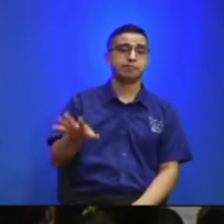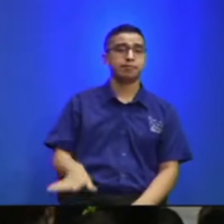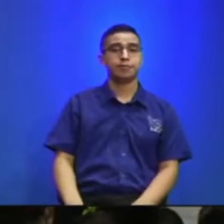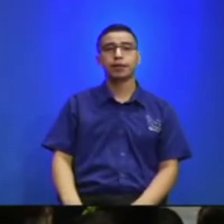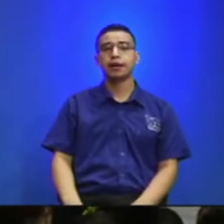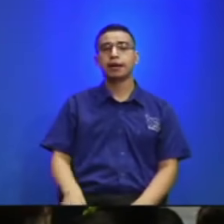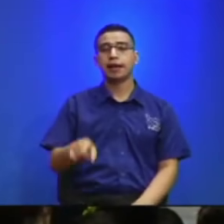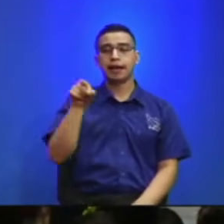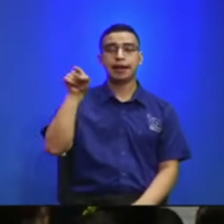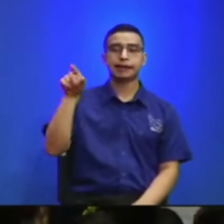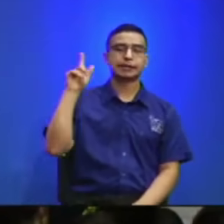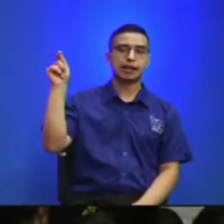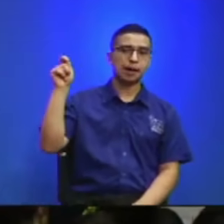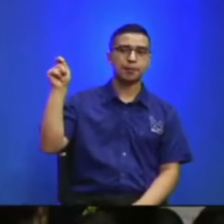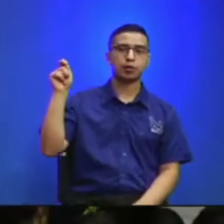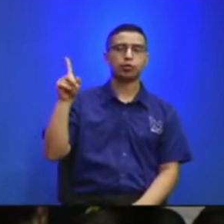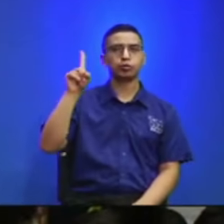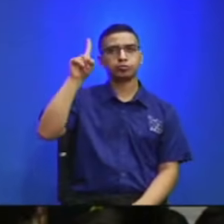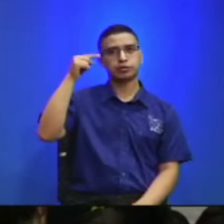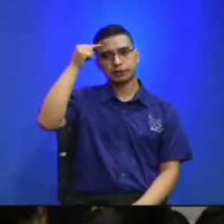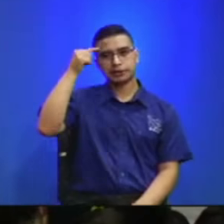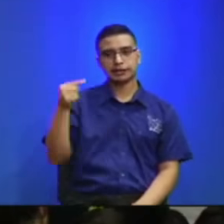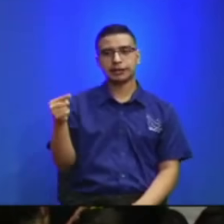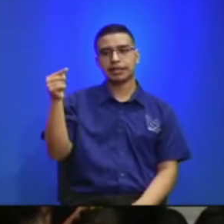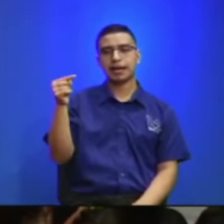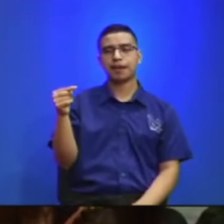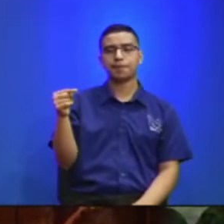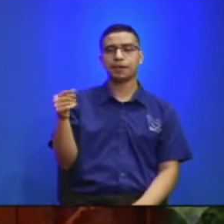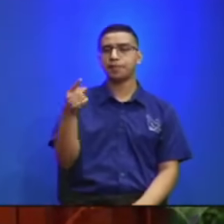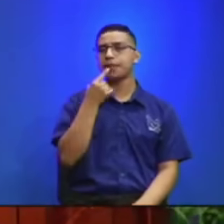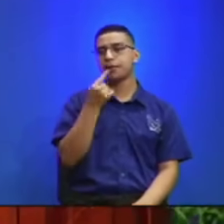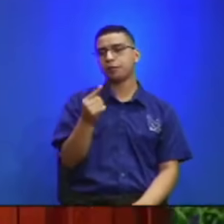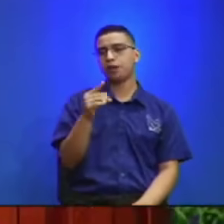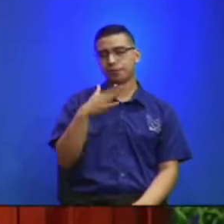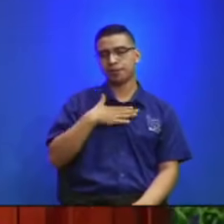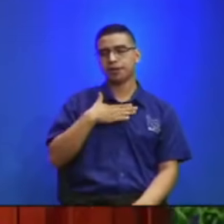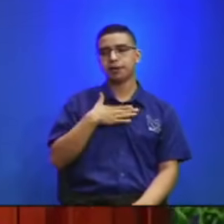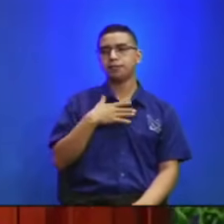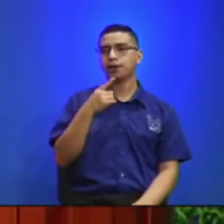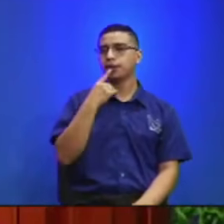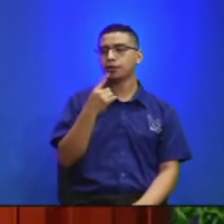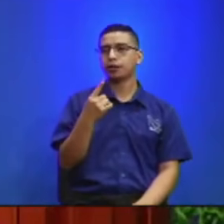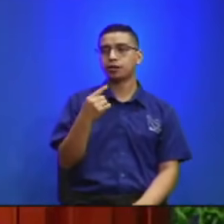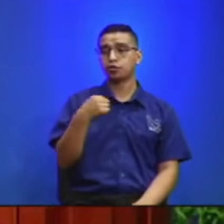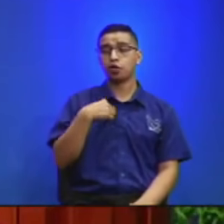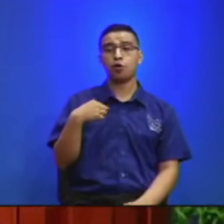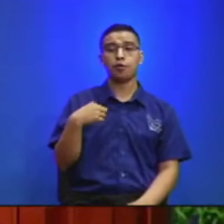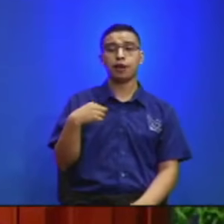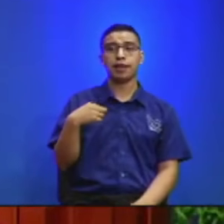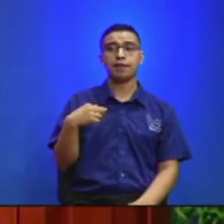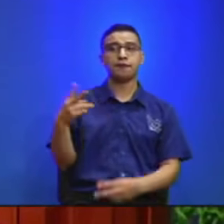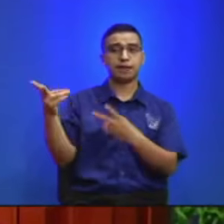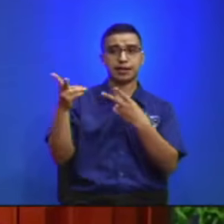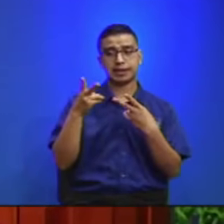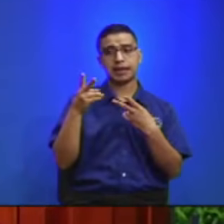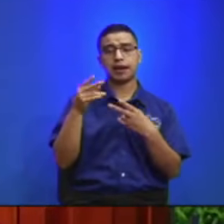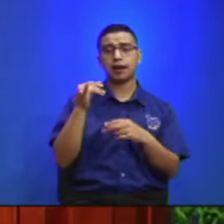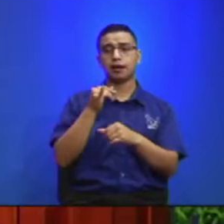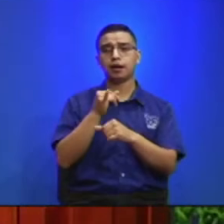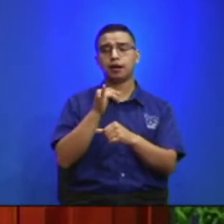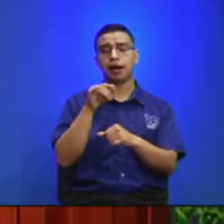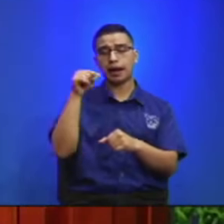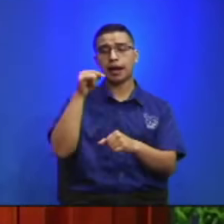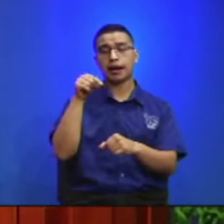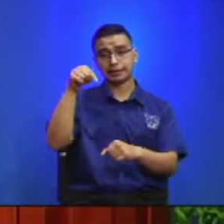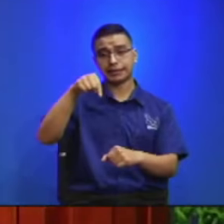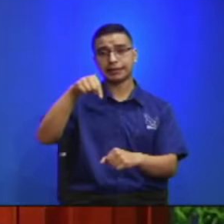y ese mi amigo un día estábamos platicando me dijo fíjate que un día yo venía en guatemala cuando estaba